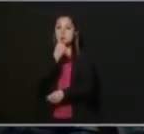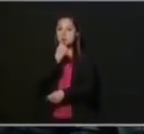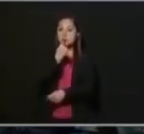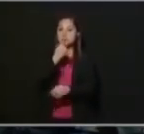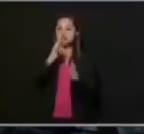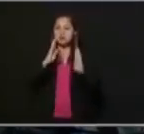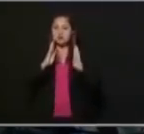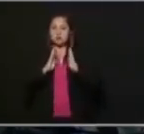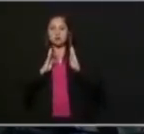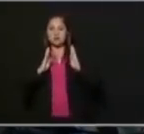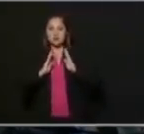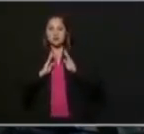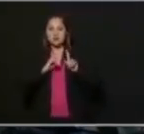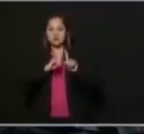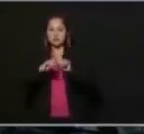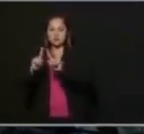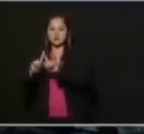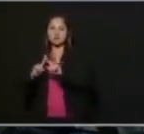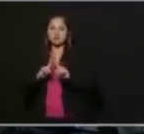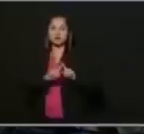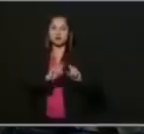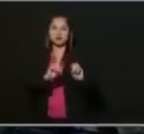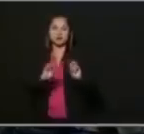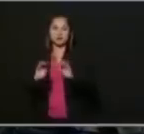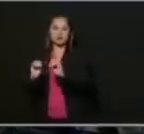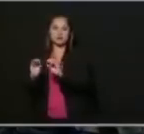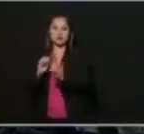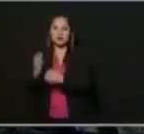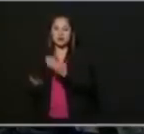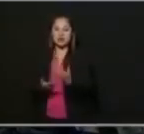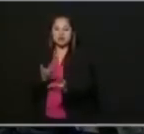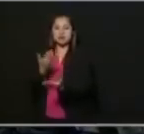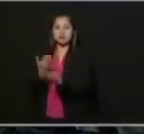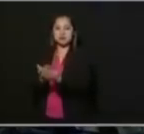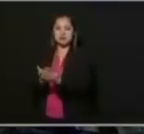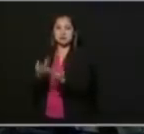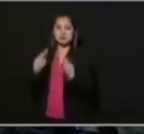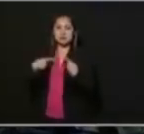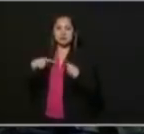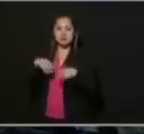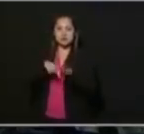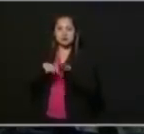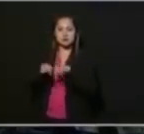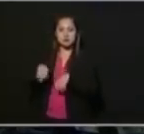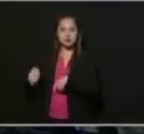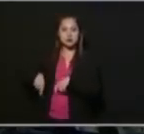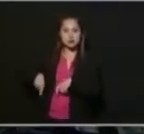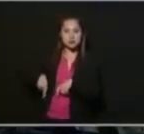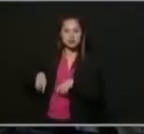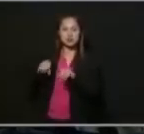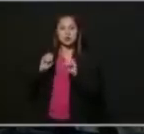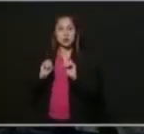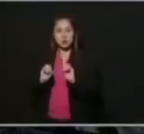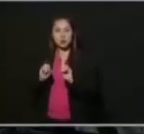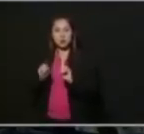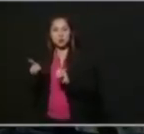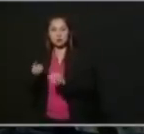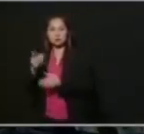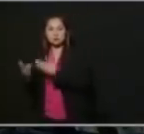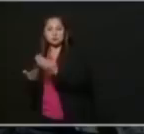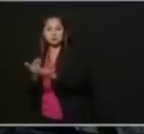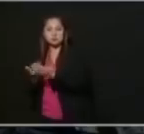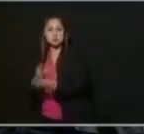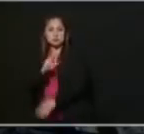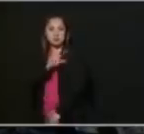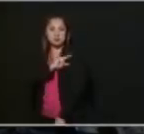distintas corporaciones no estarán al servicio de funcionarios o de particulares. Se